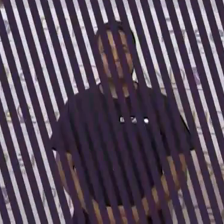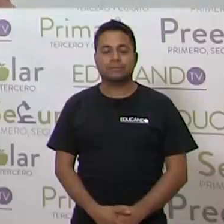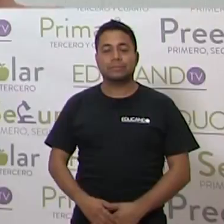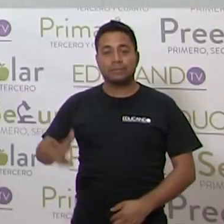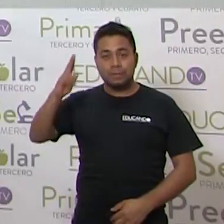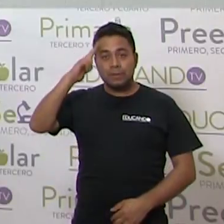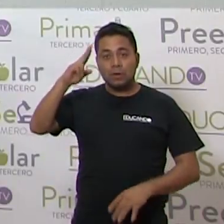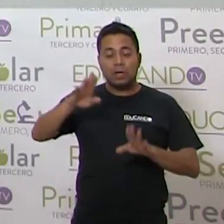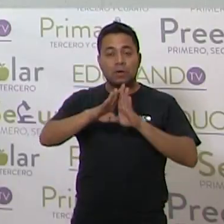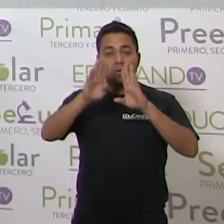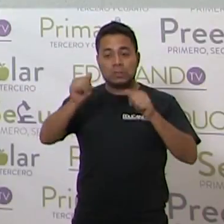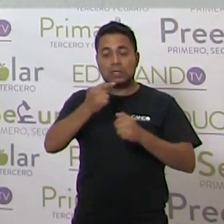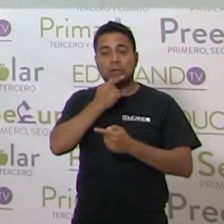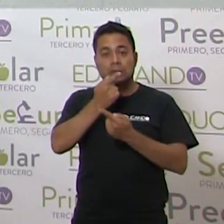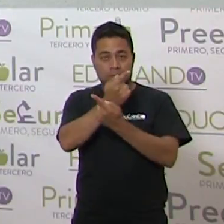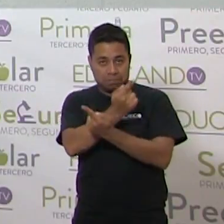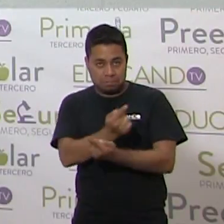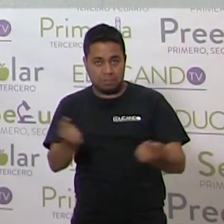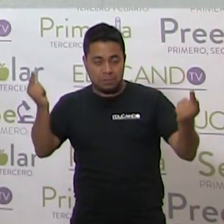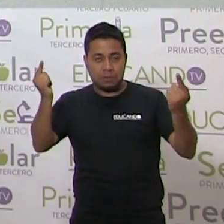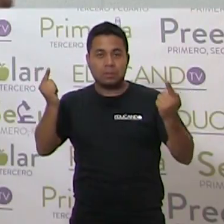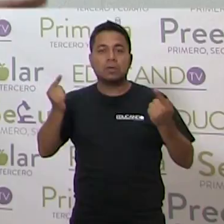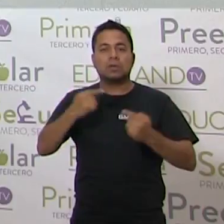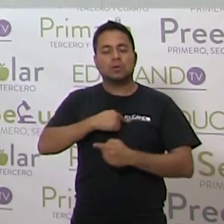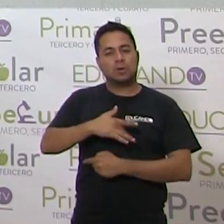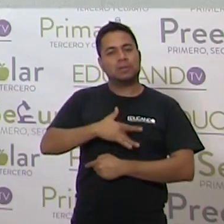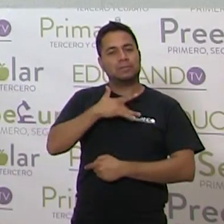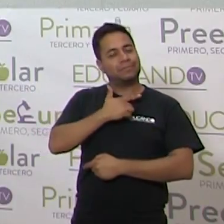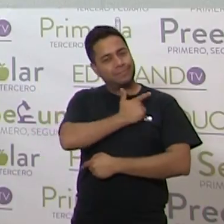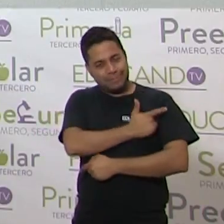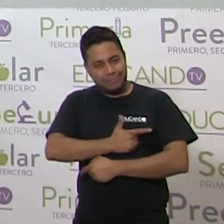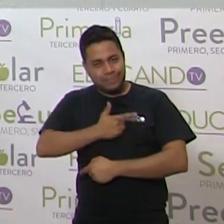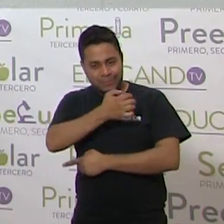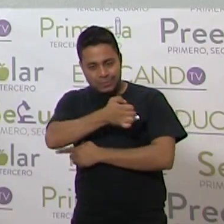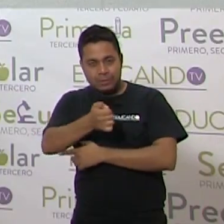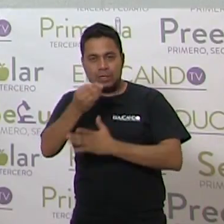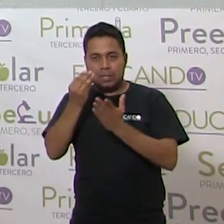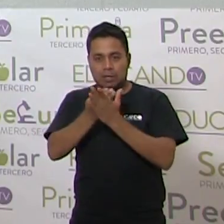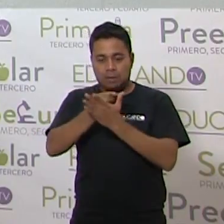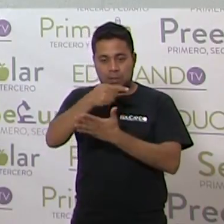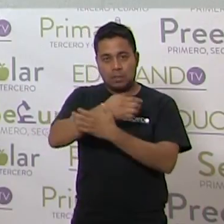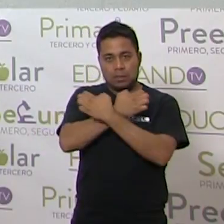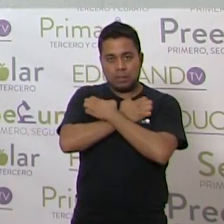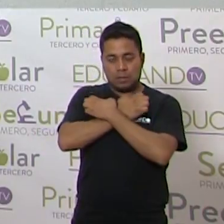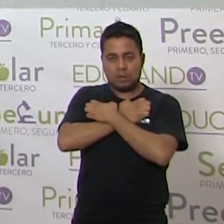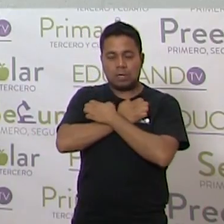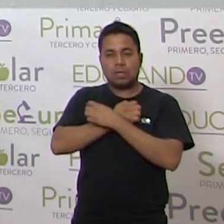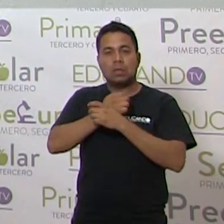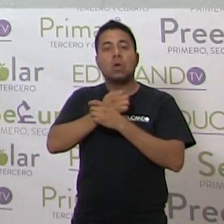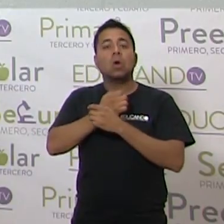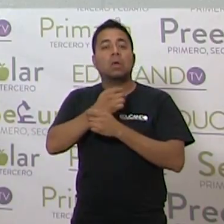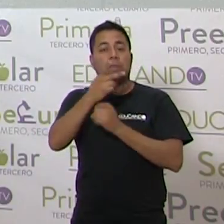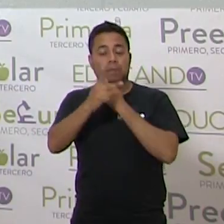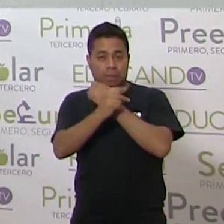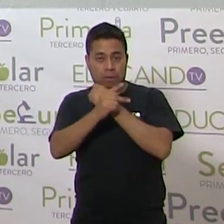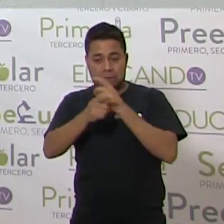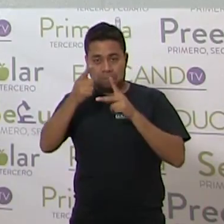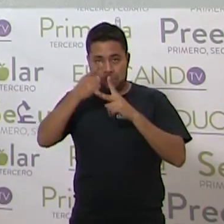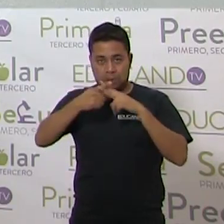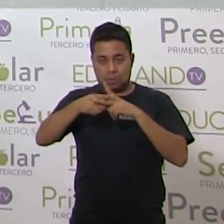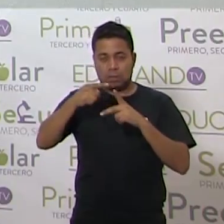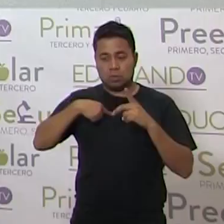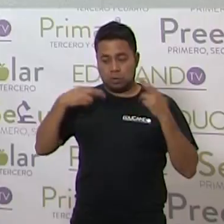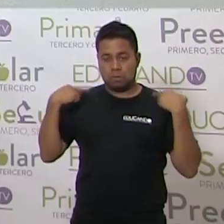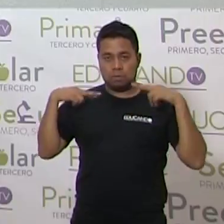Hola Qué tal cómo están niñas y niños como siempre es un gusto saludarles en esta sesión de de educando TV Desafíos Matemáticos soy el profesor Ángel